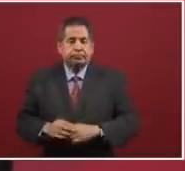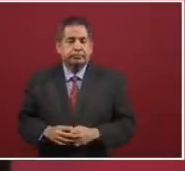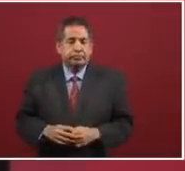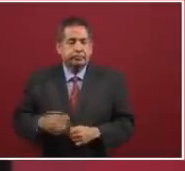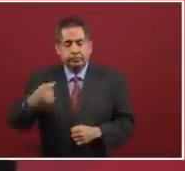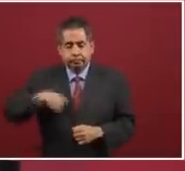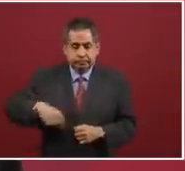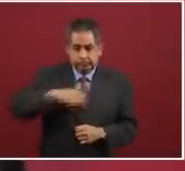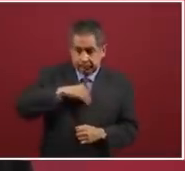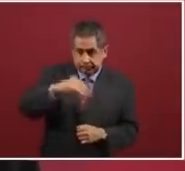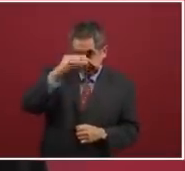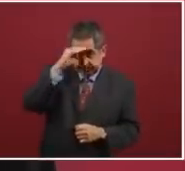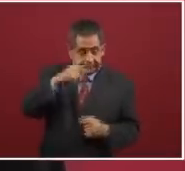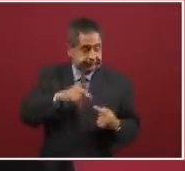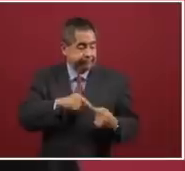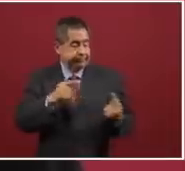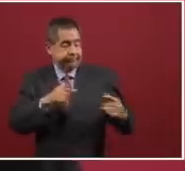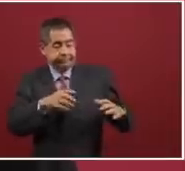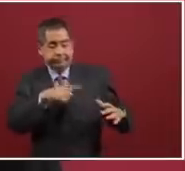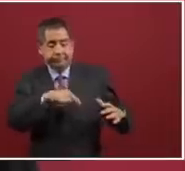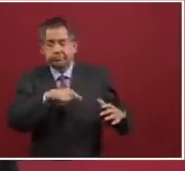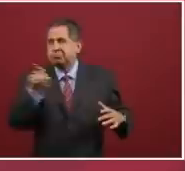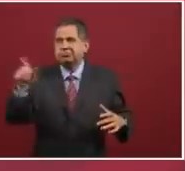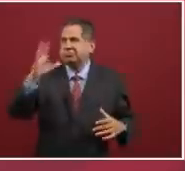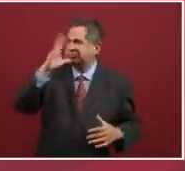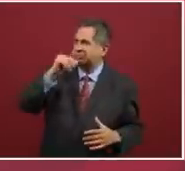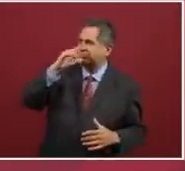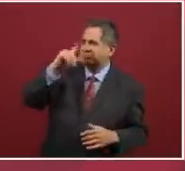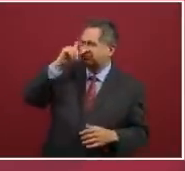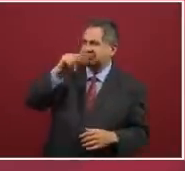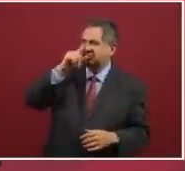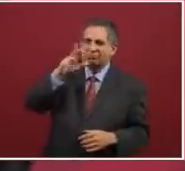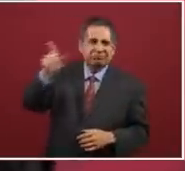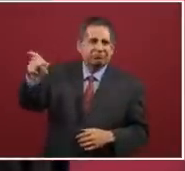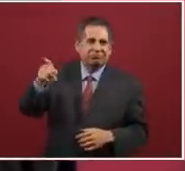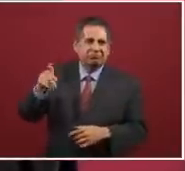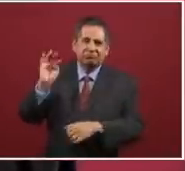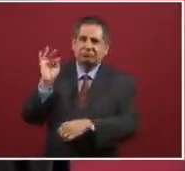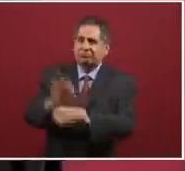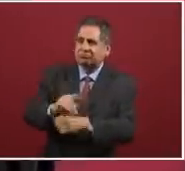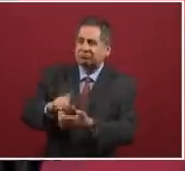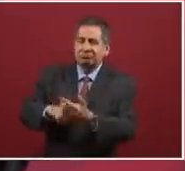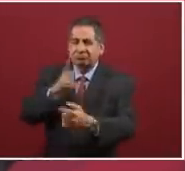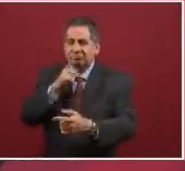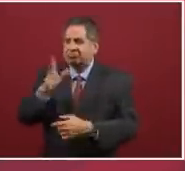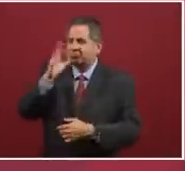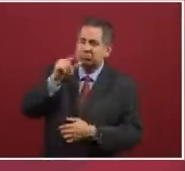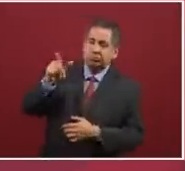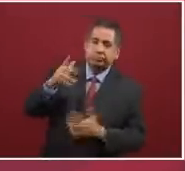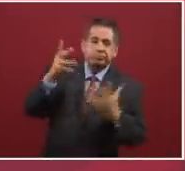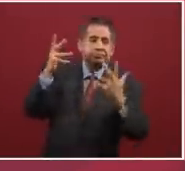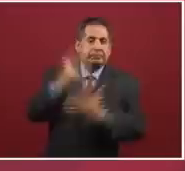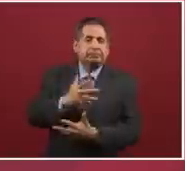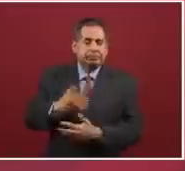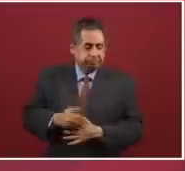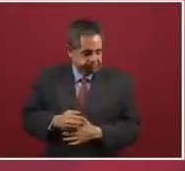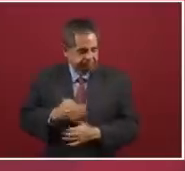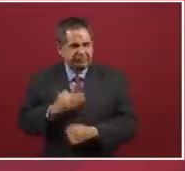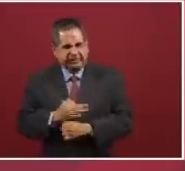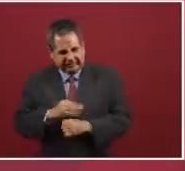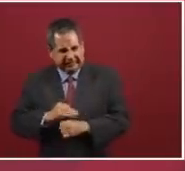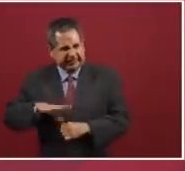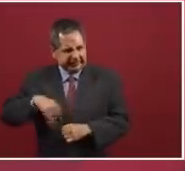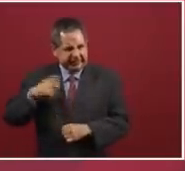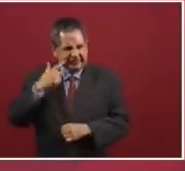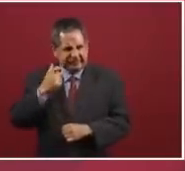Pensaron nuestros adversarios que no íbamos a poder con el rescate de Pemex, y lo estamos